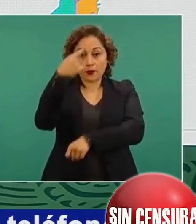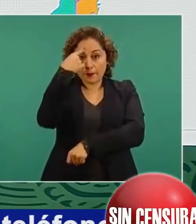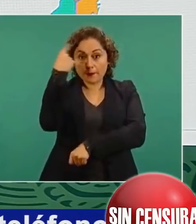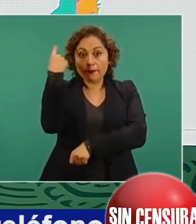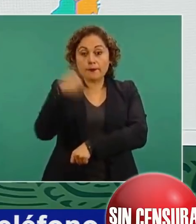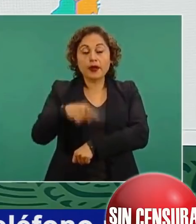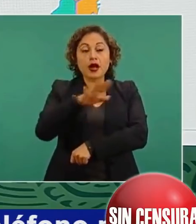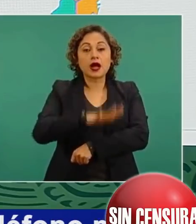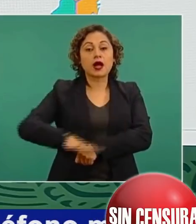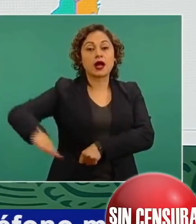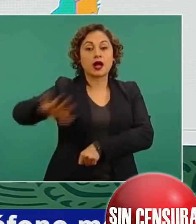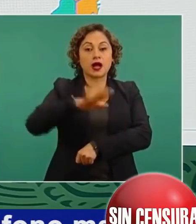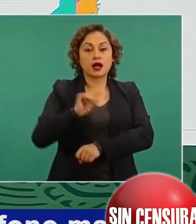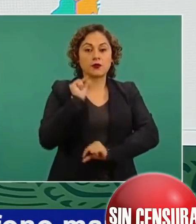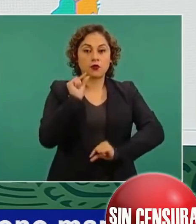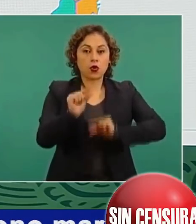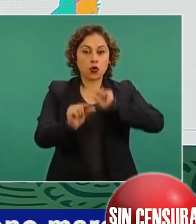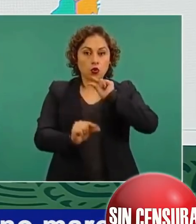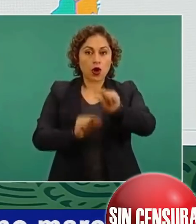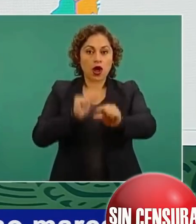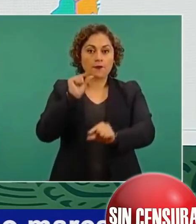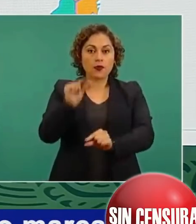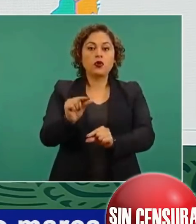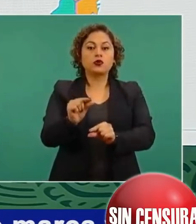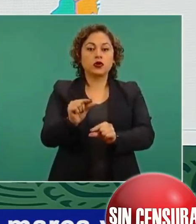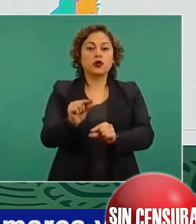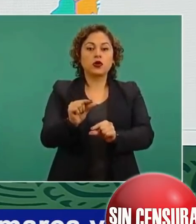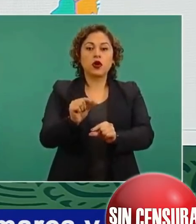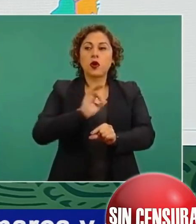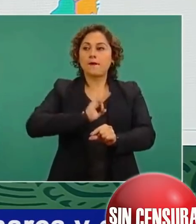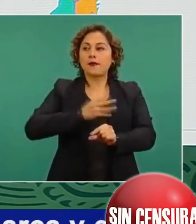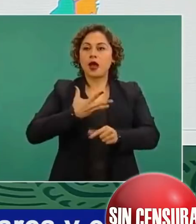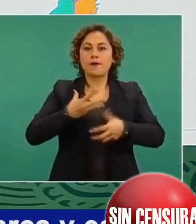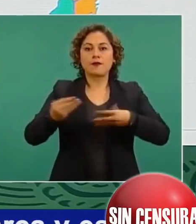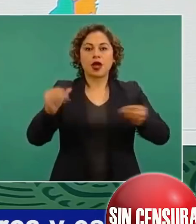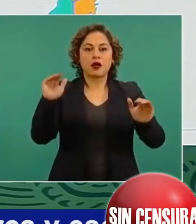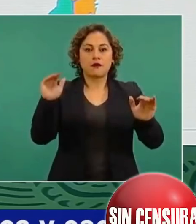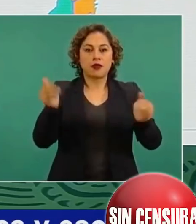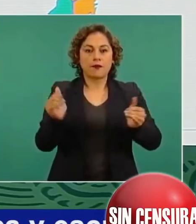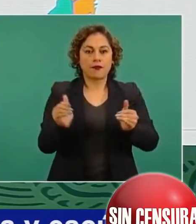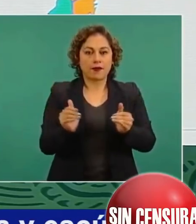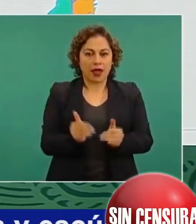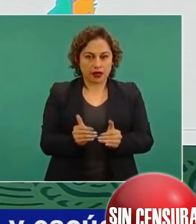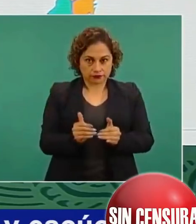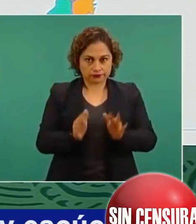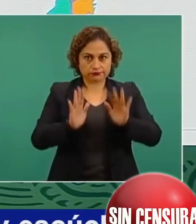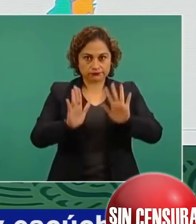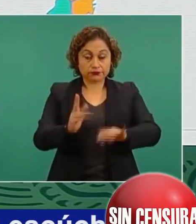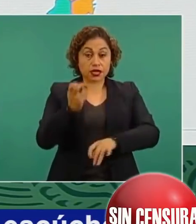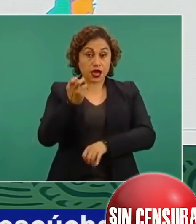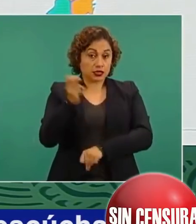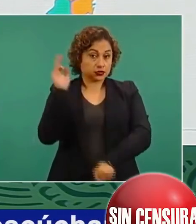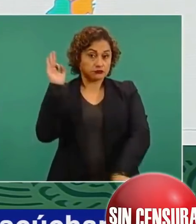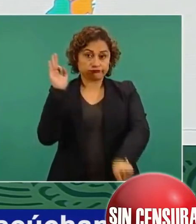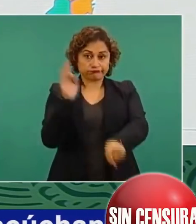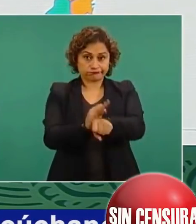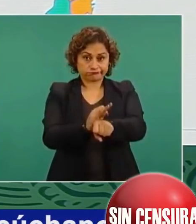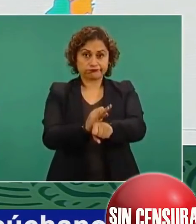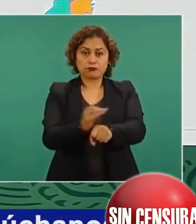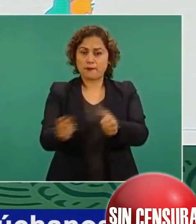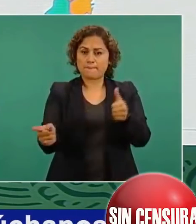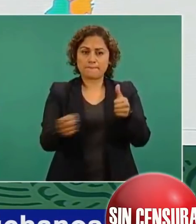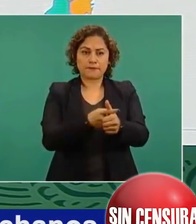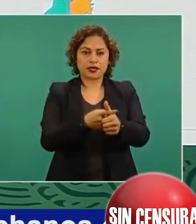organizada, para que empiece a tener los impactos programados, particularmente el de proteger a las personas trabajadoras de la